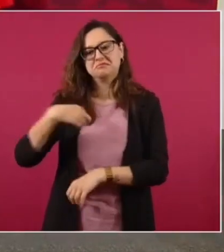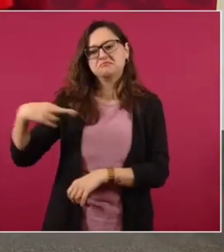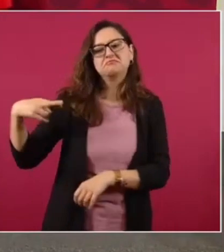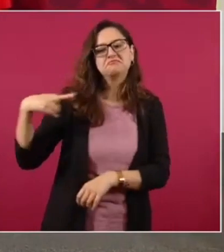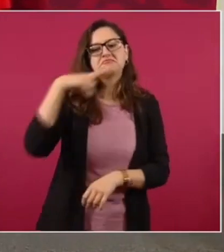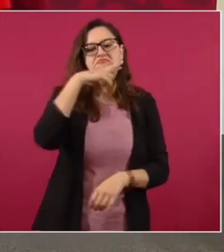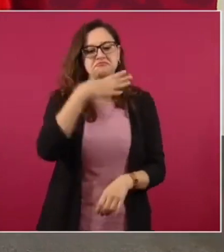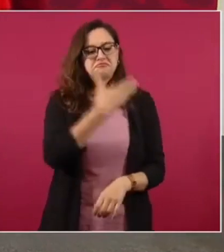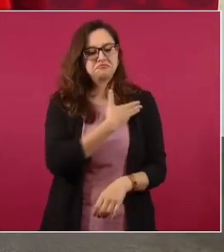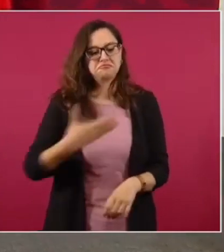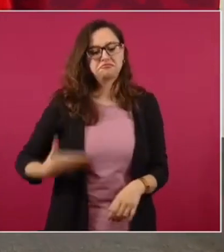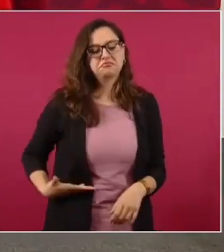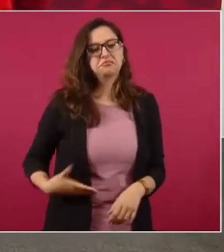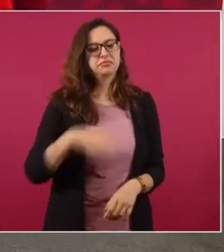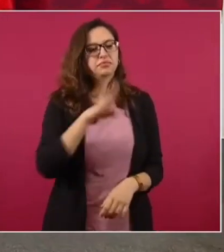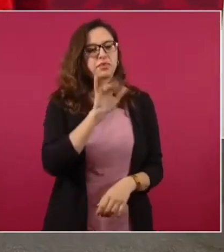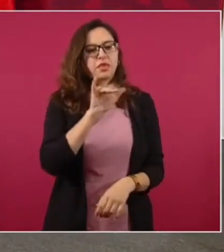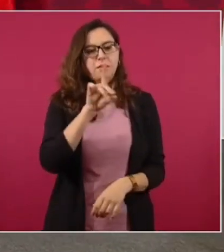para que le transmitiera